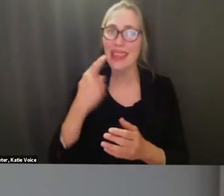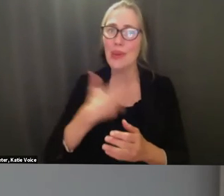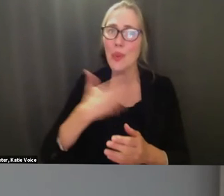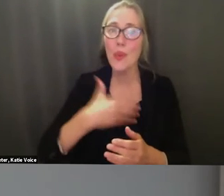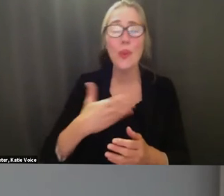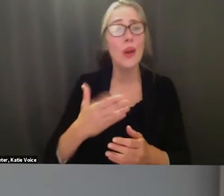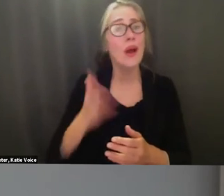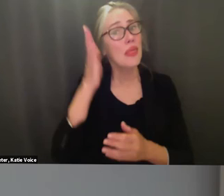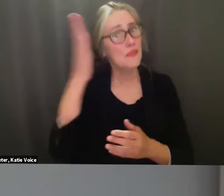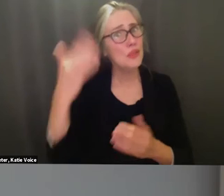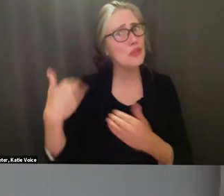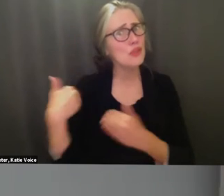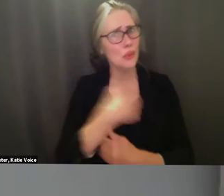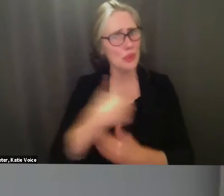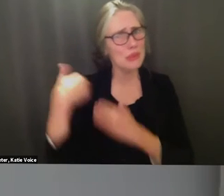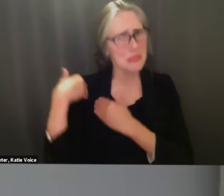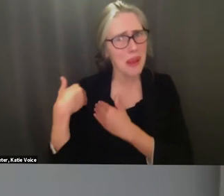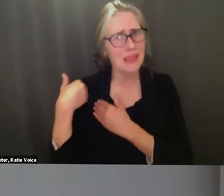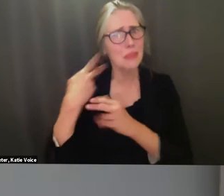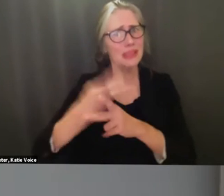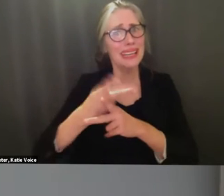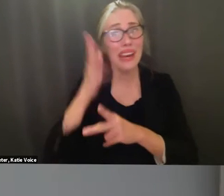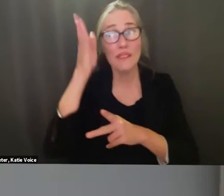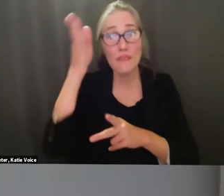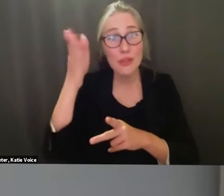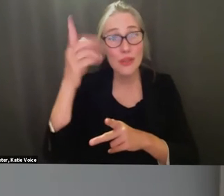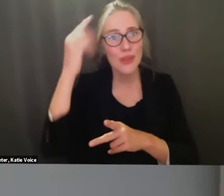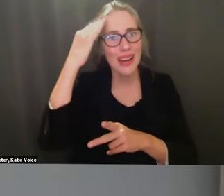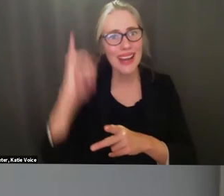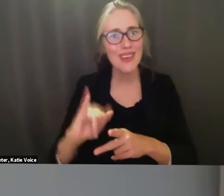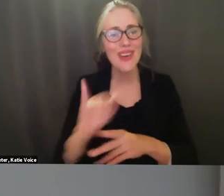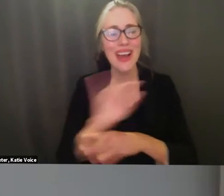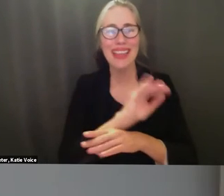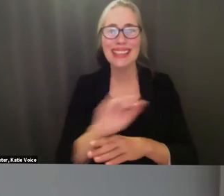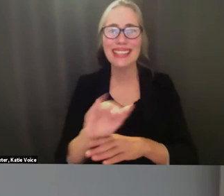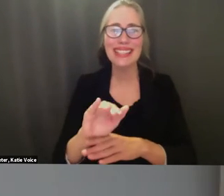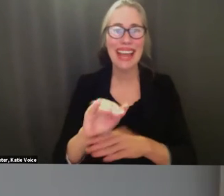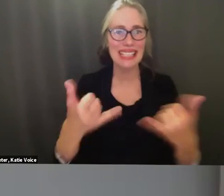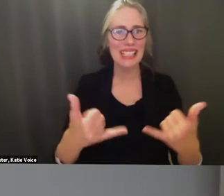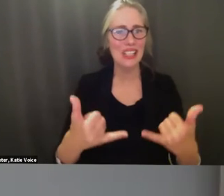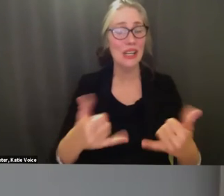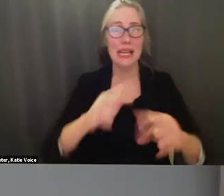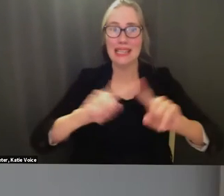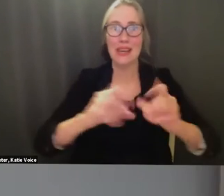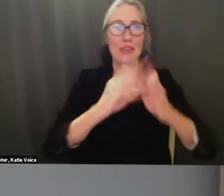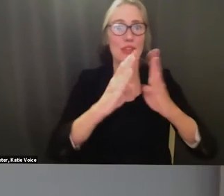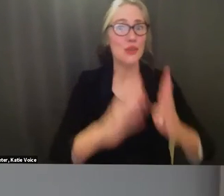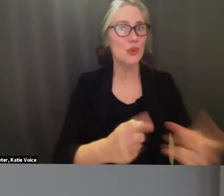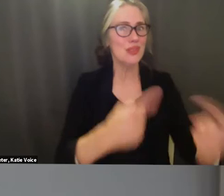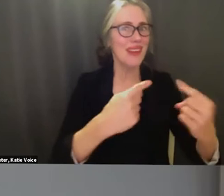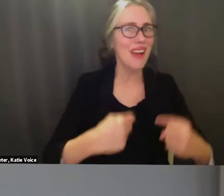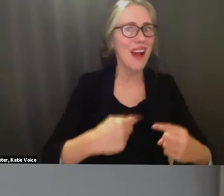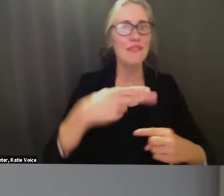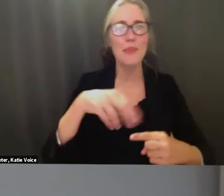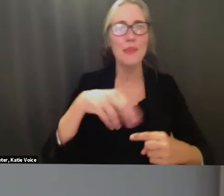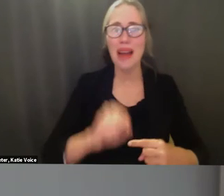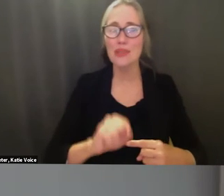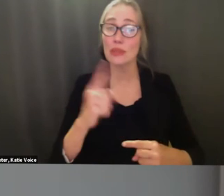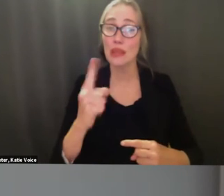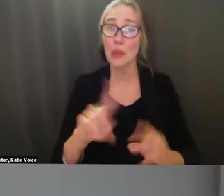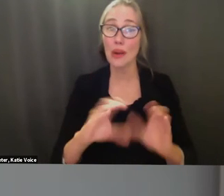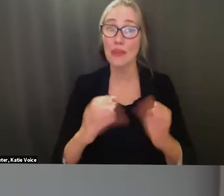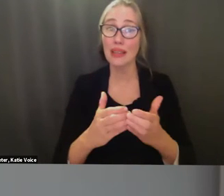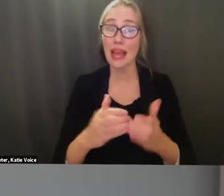futuro. Y sé que nosotros tuvimos una reunión aquí con los estudiantes de distintas preparatorias, y una de